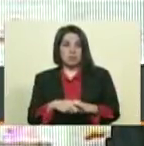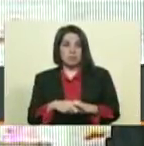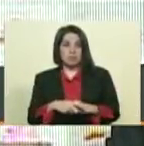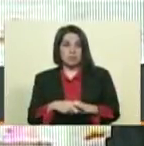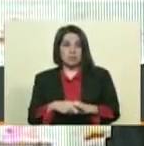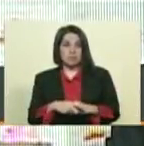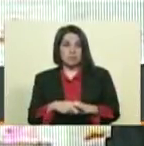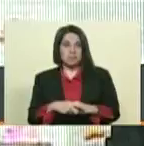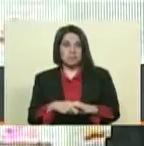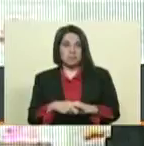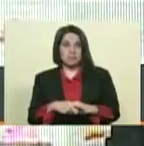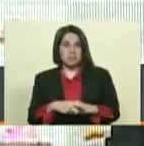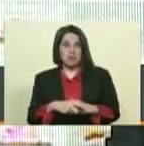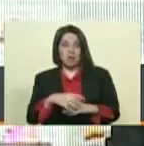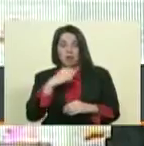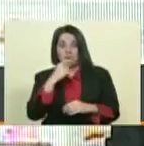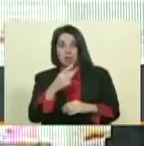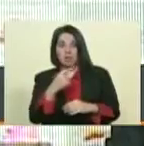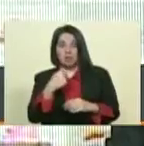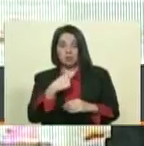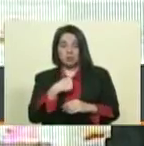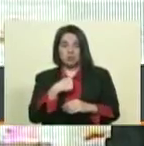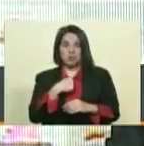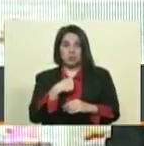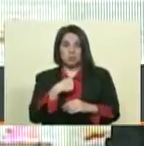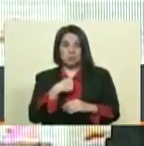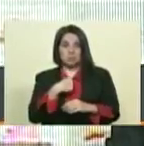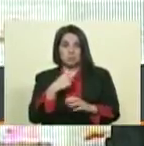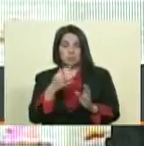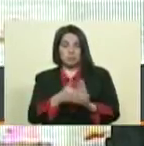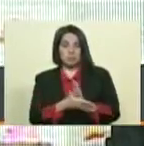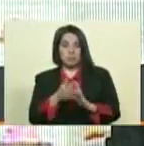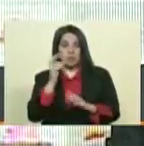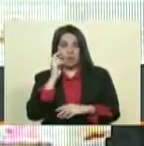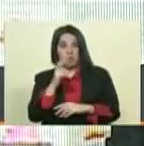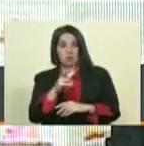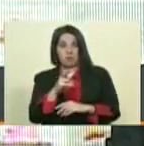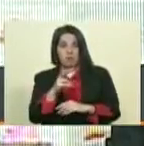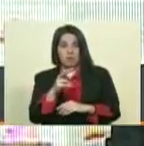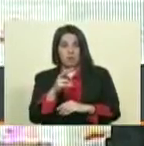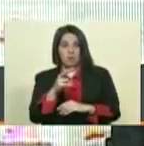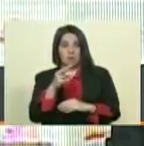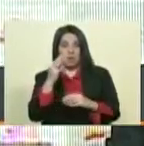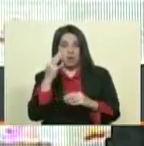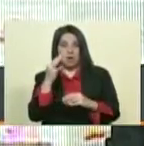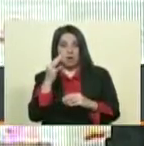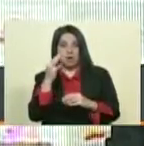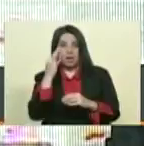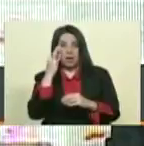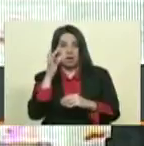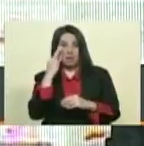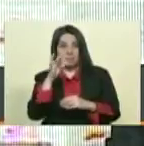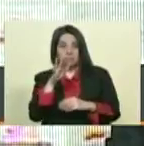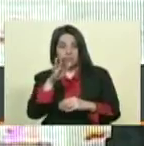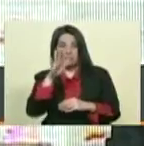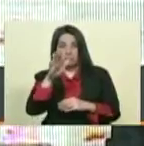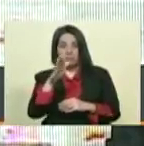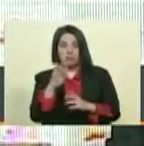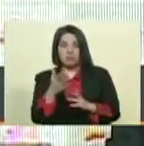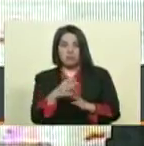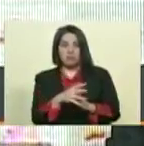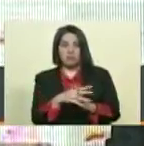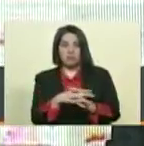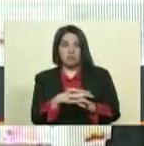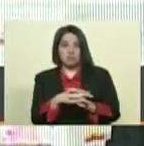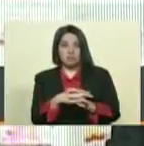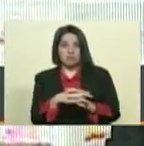los puntos de nuestro país, estoy seguro, lo veo en el futuro. No solo lo veo con esperanza, no solo lo veo porque